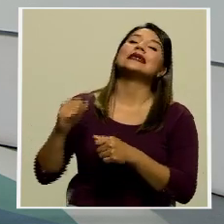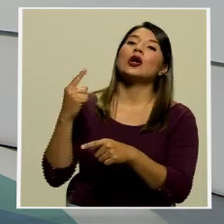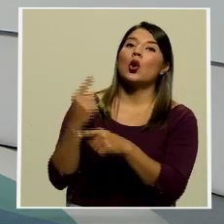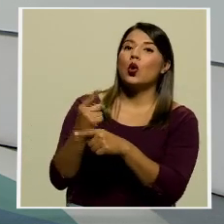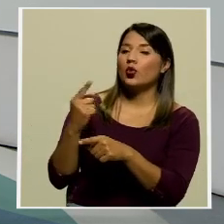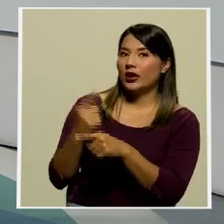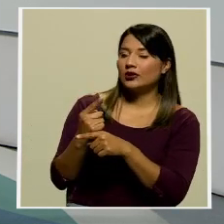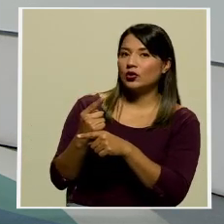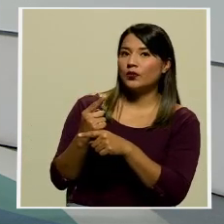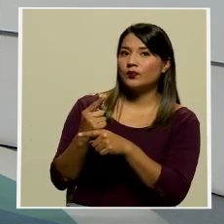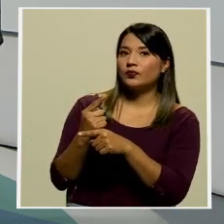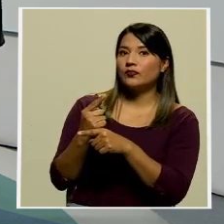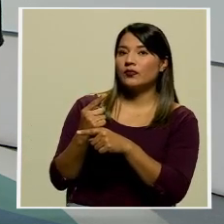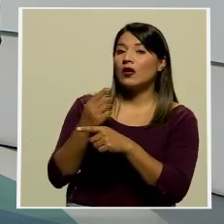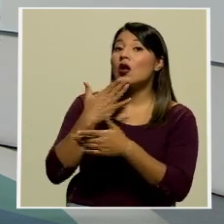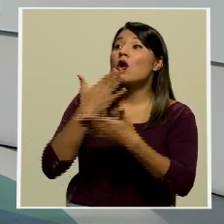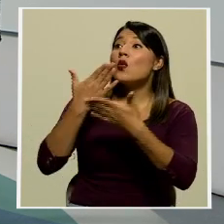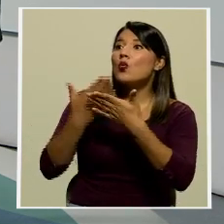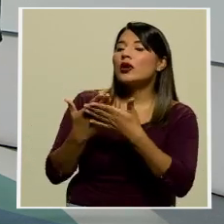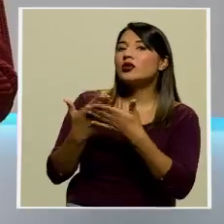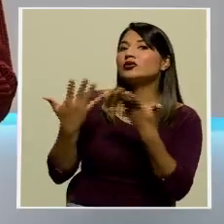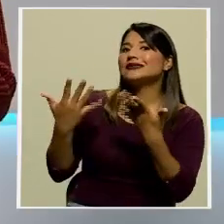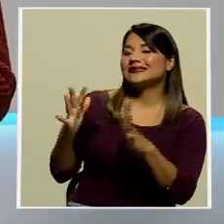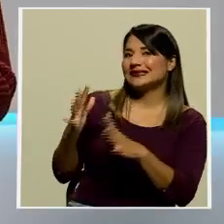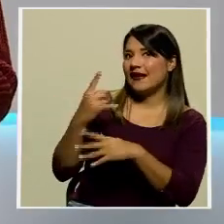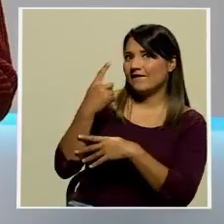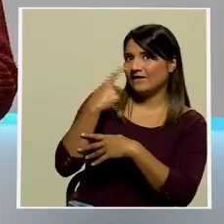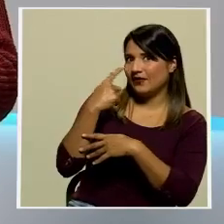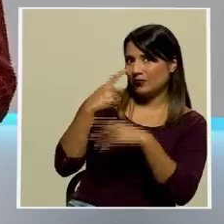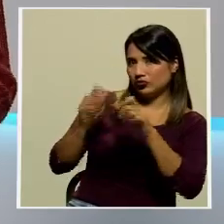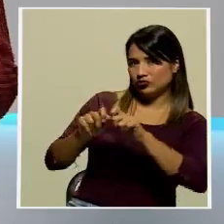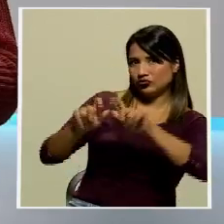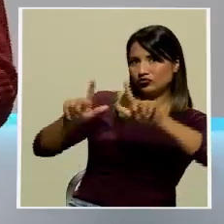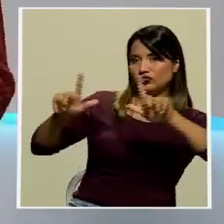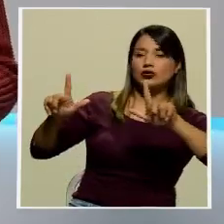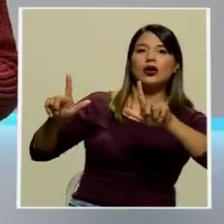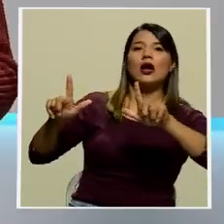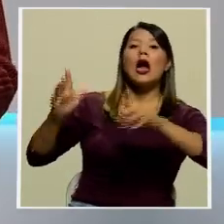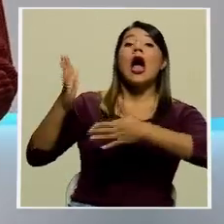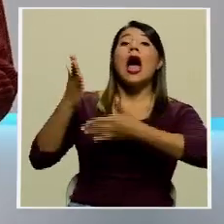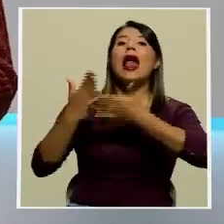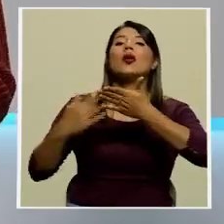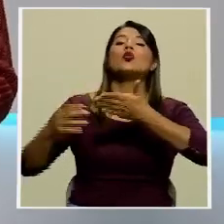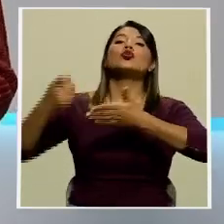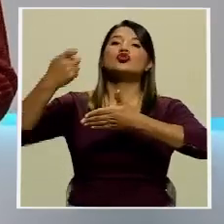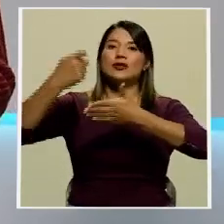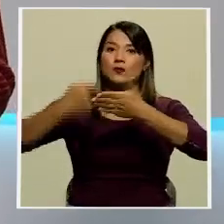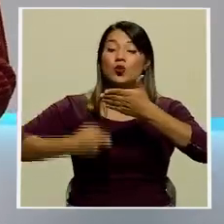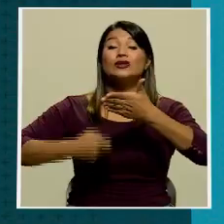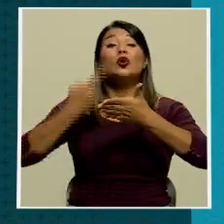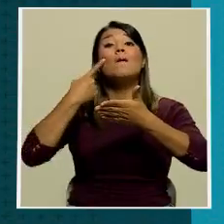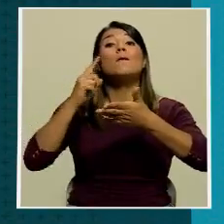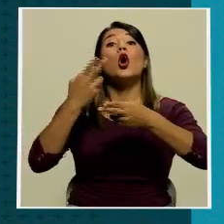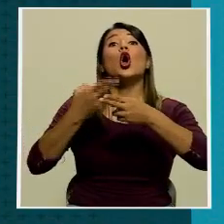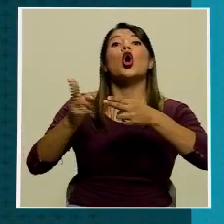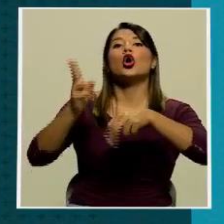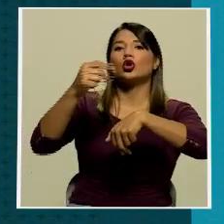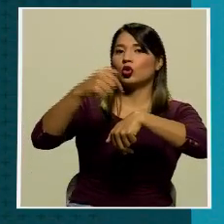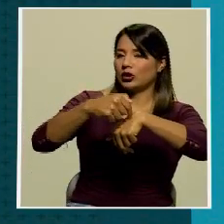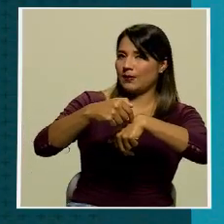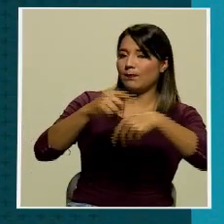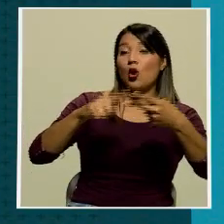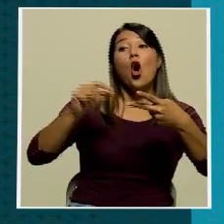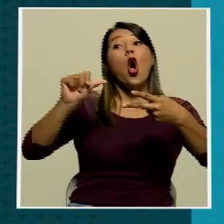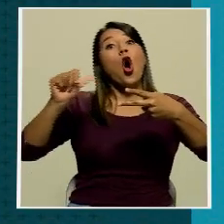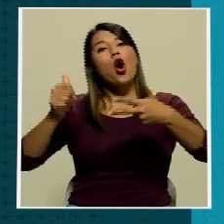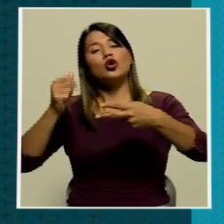don Ernesto. Bueno, lo veíamos en la pantalla. Hay algunas medidas o impuestos que serán temporales y otros serán permanentes.